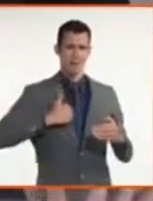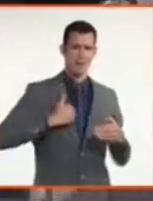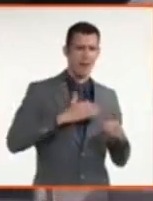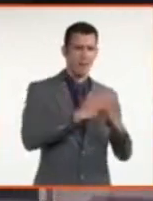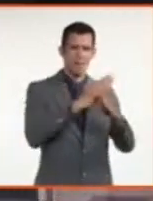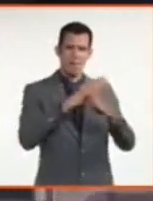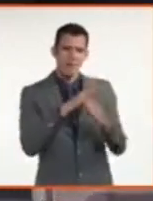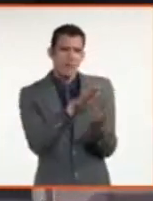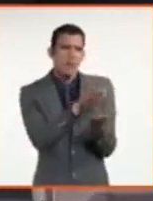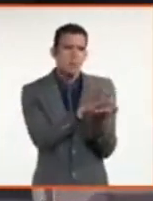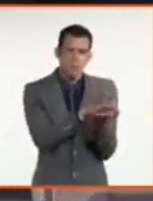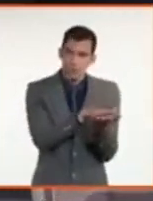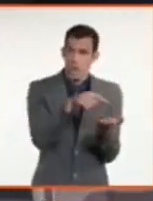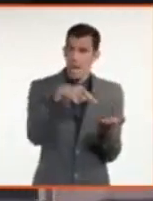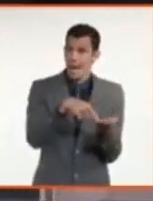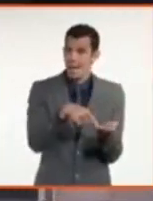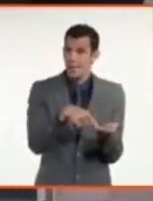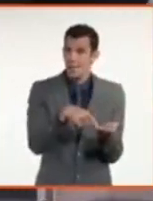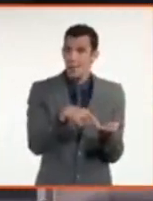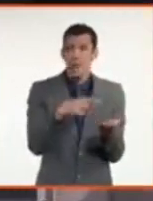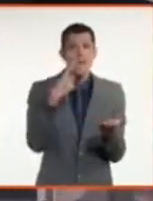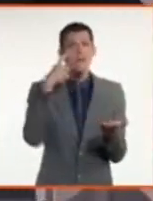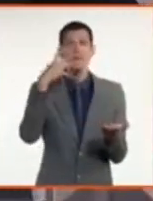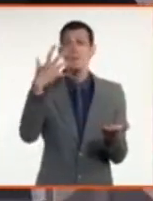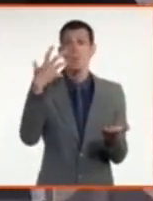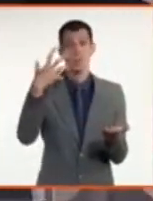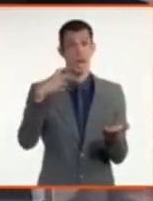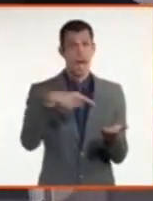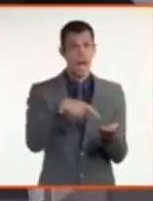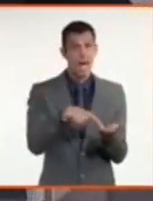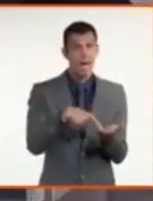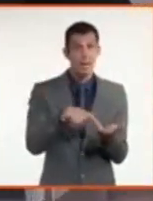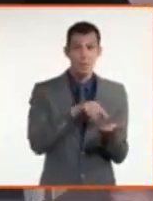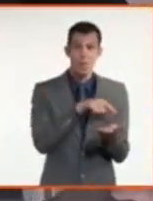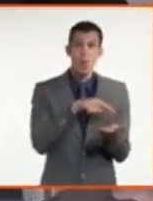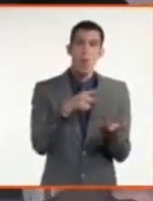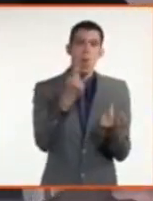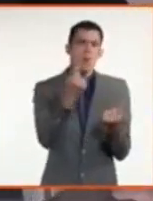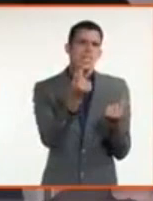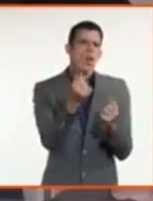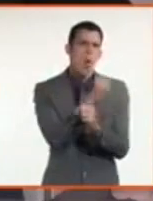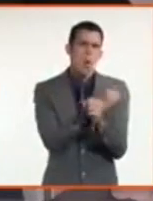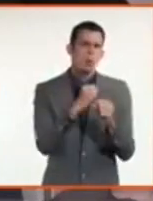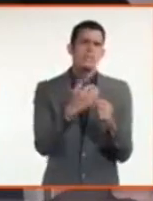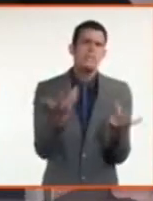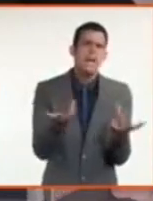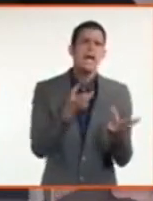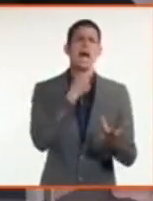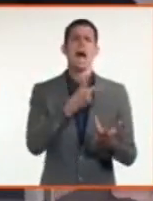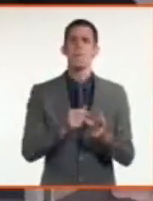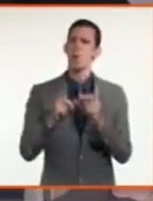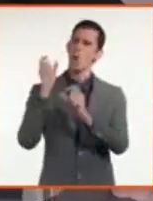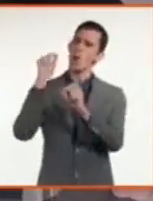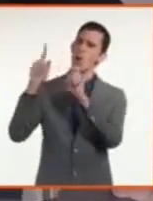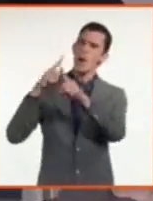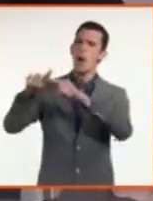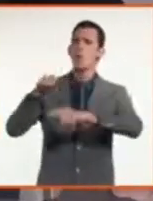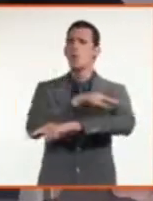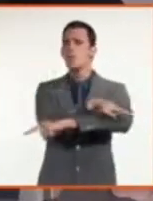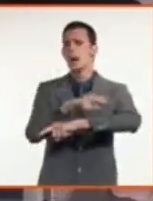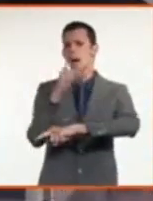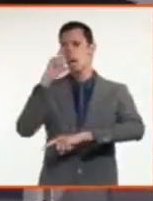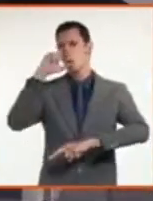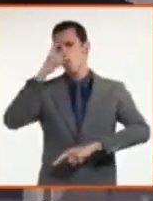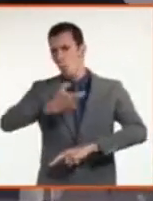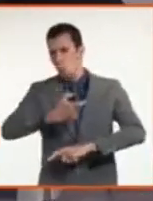básicas y fundamentales de la población me refiero a la canasta familiar normada me refiero al combustible que país está importando para poder sostener la vitalidad